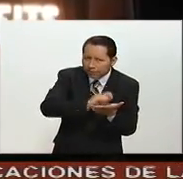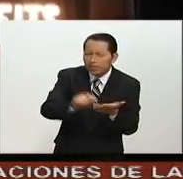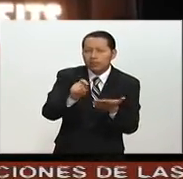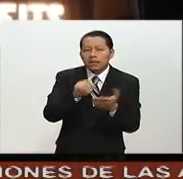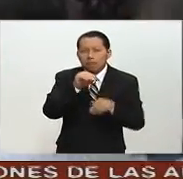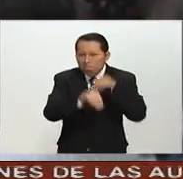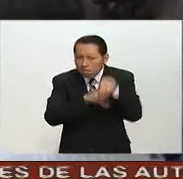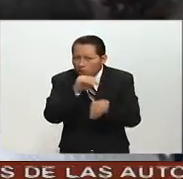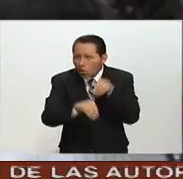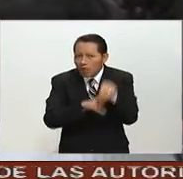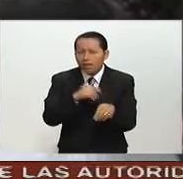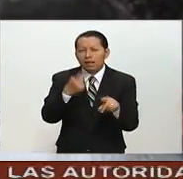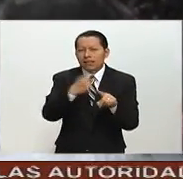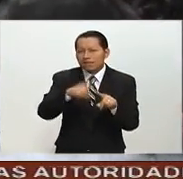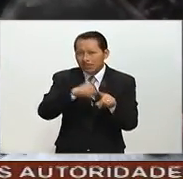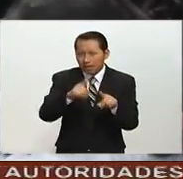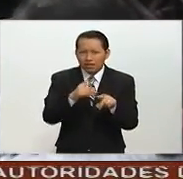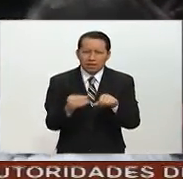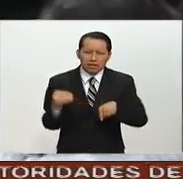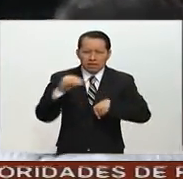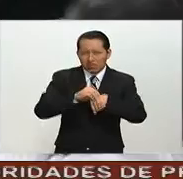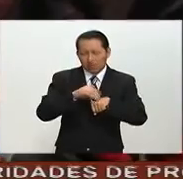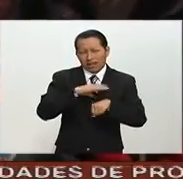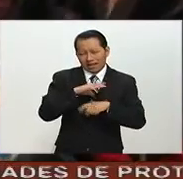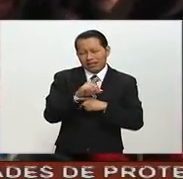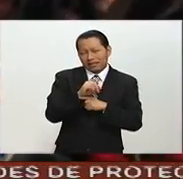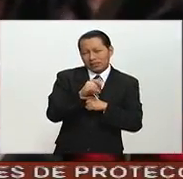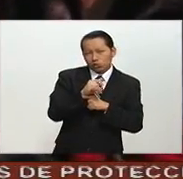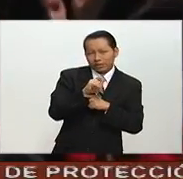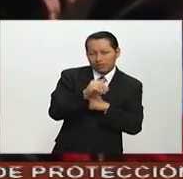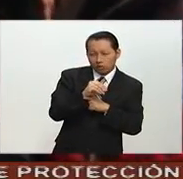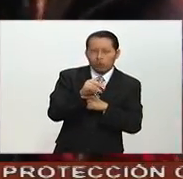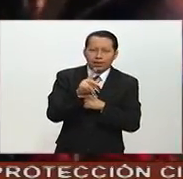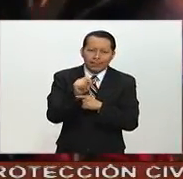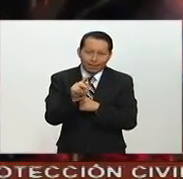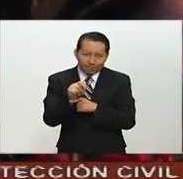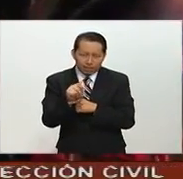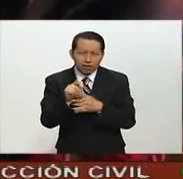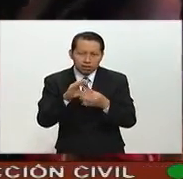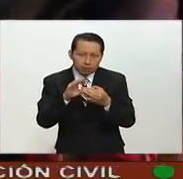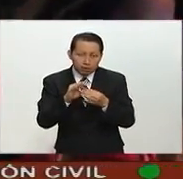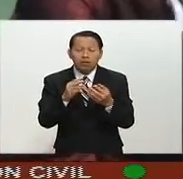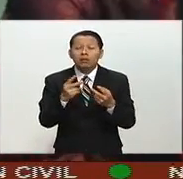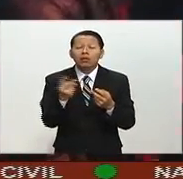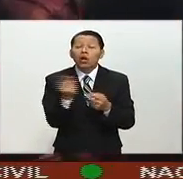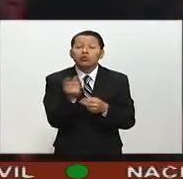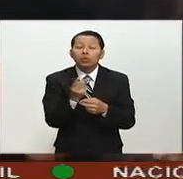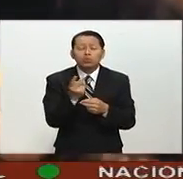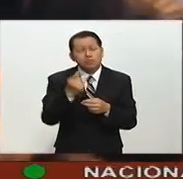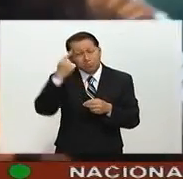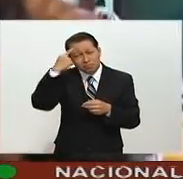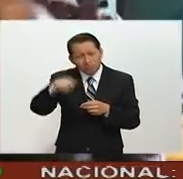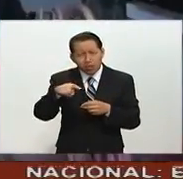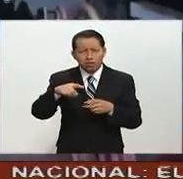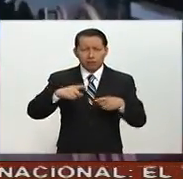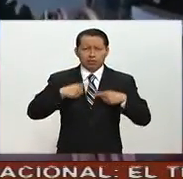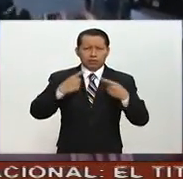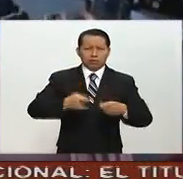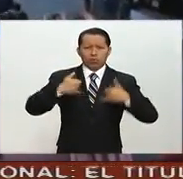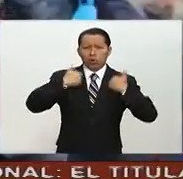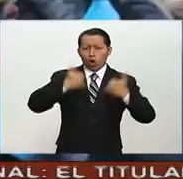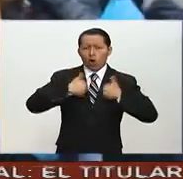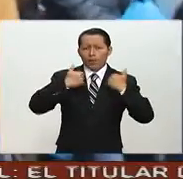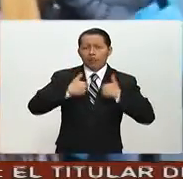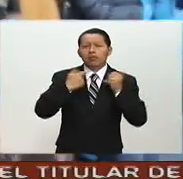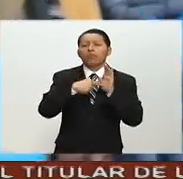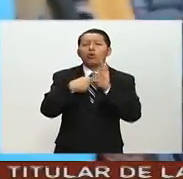sobre emprendimiento, con lo que creé Disruptivo TV, que los dos, con diferentes herramientas, buscan motivar y dar las herramientas a los jóvenes, sobre todo,